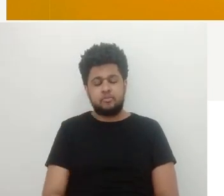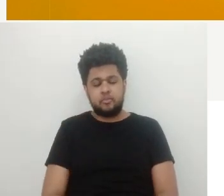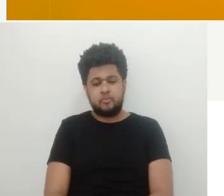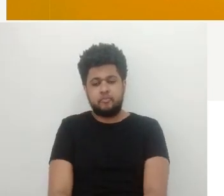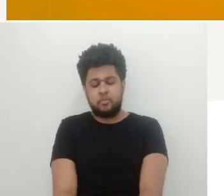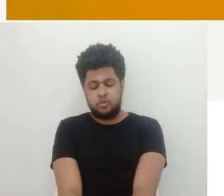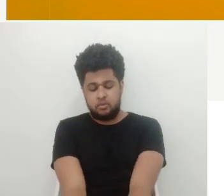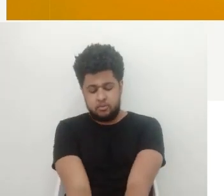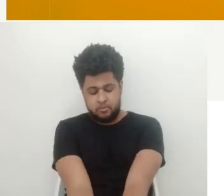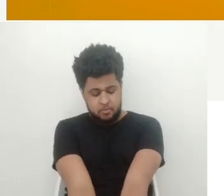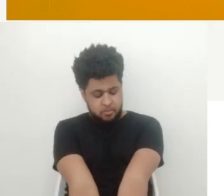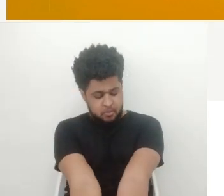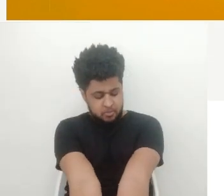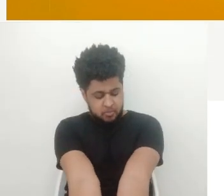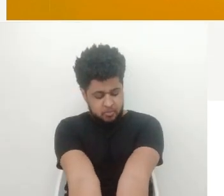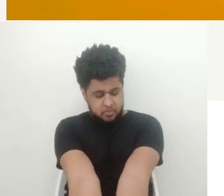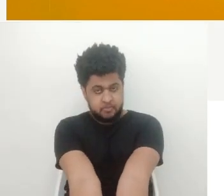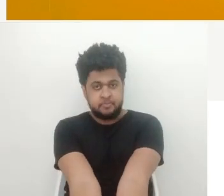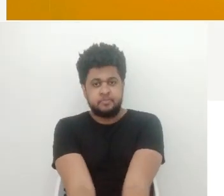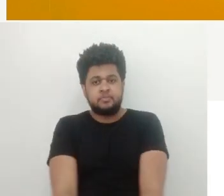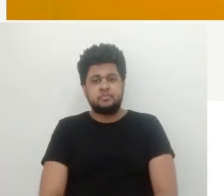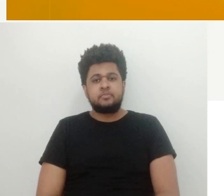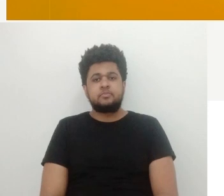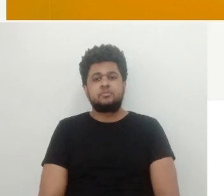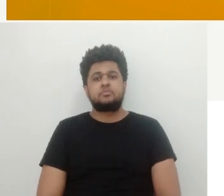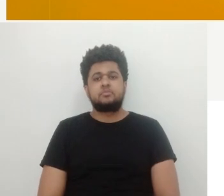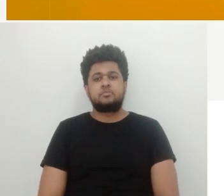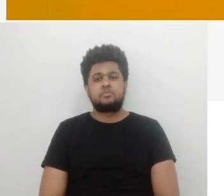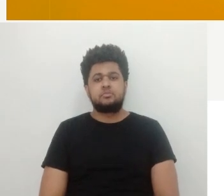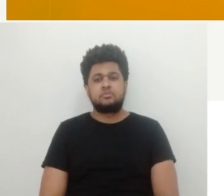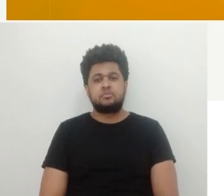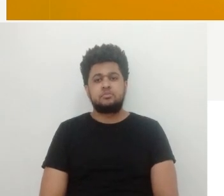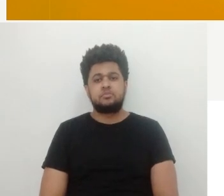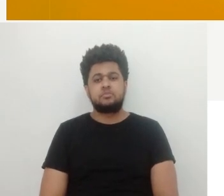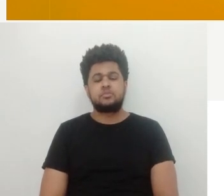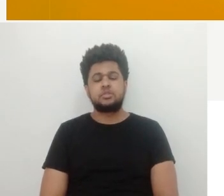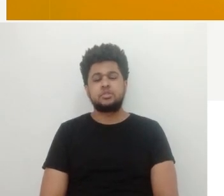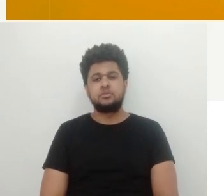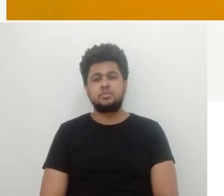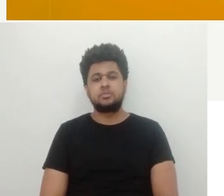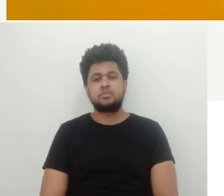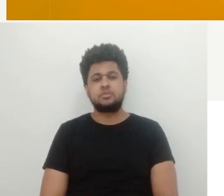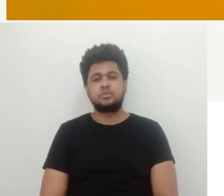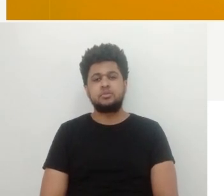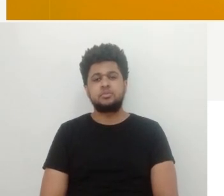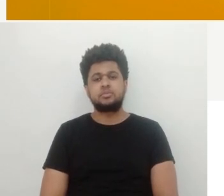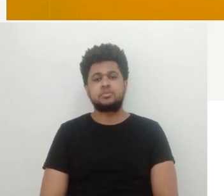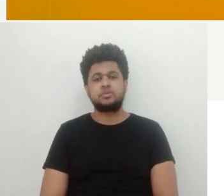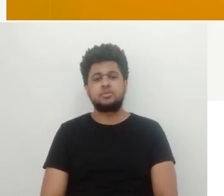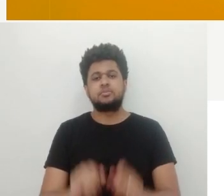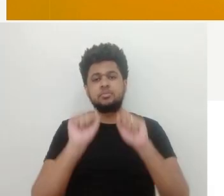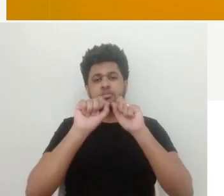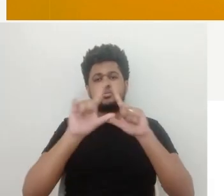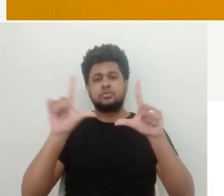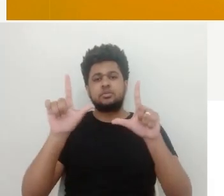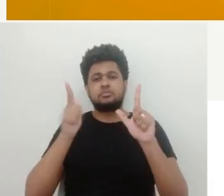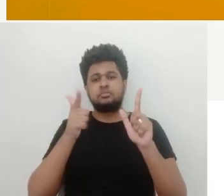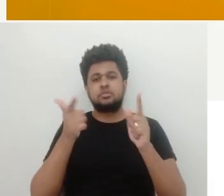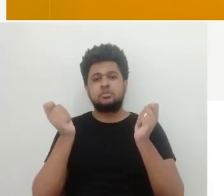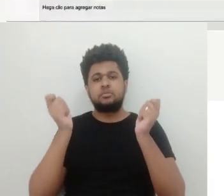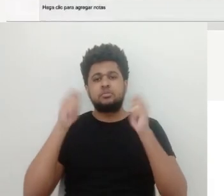que... Agora parece que sim. Pode, dá para ver? Você vê a